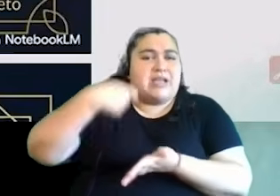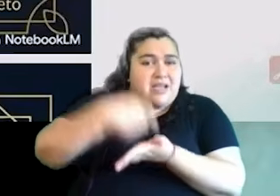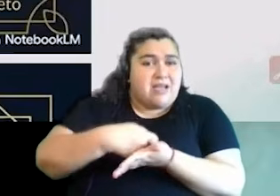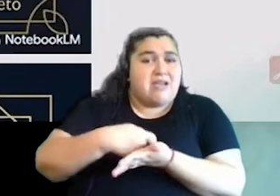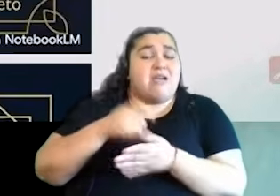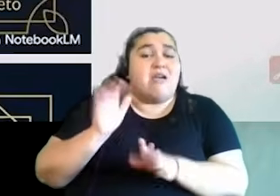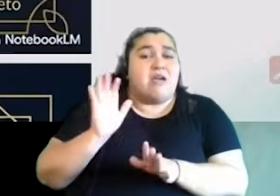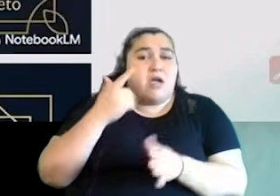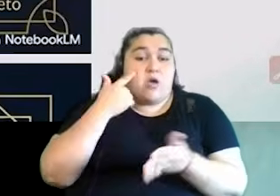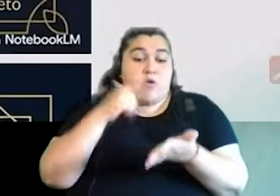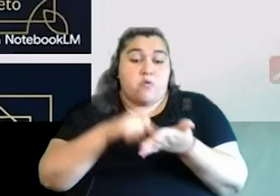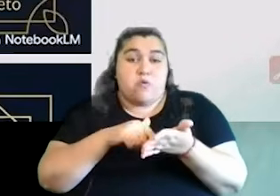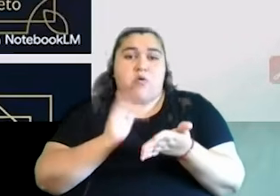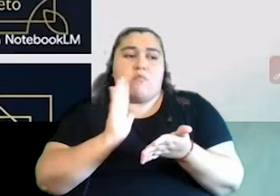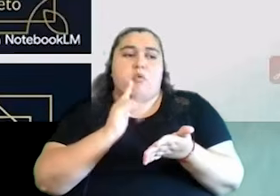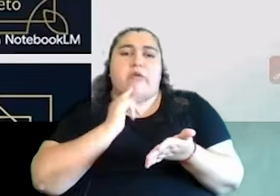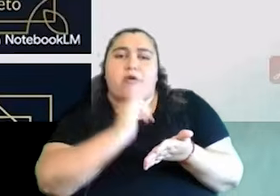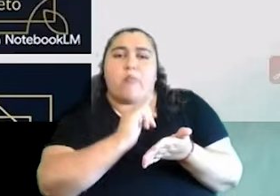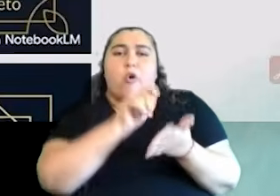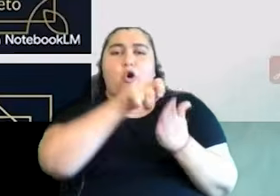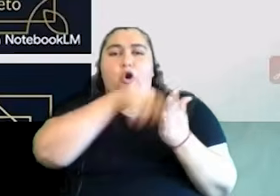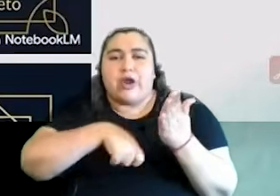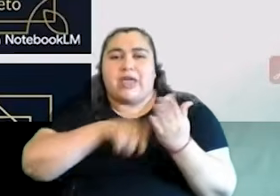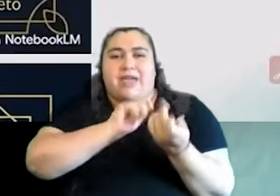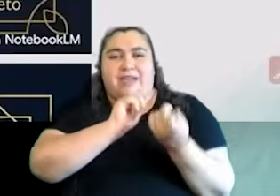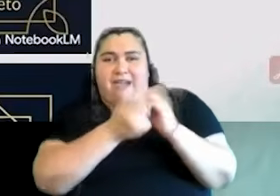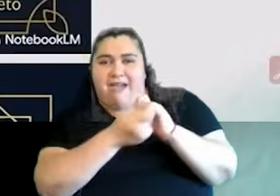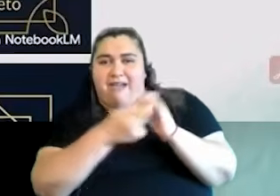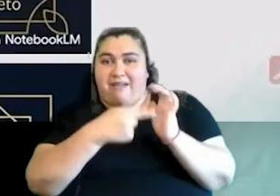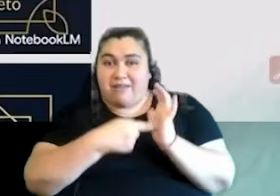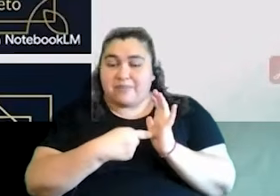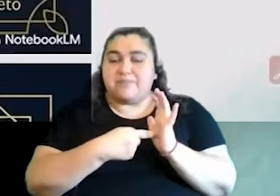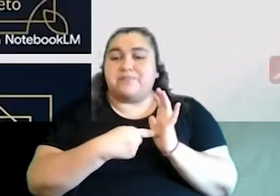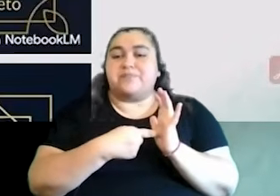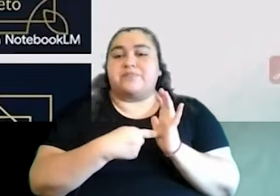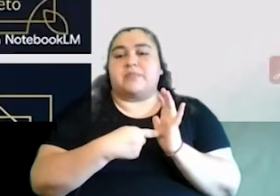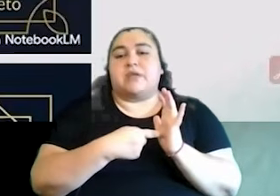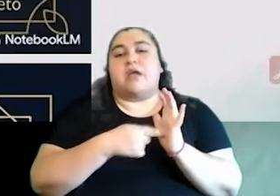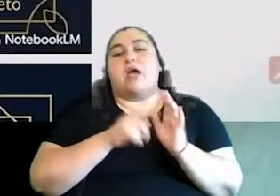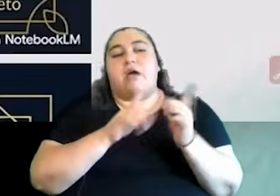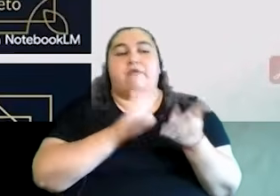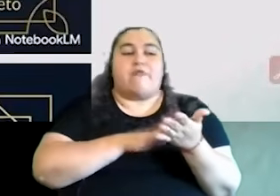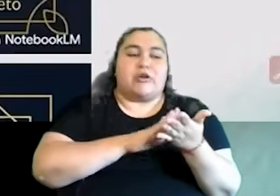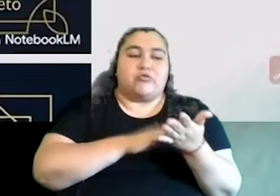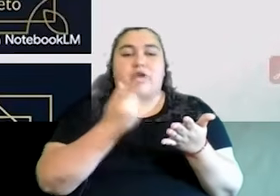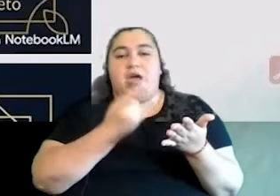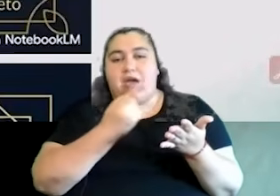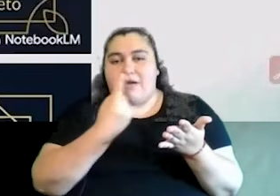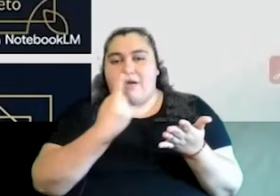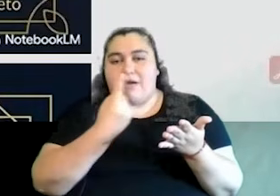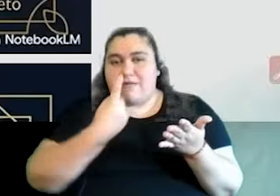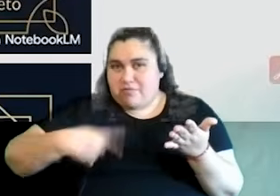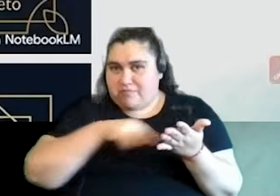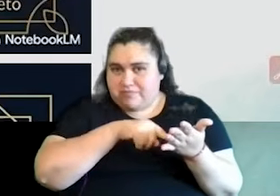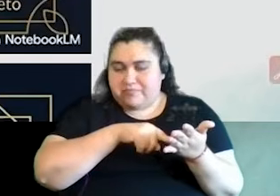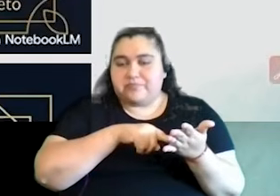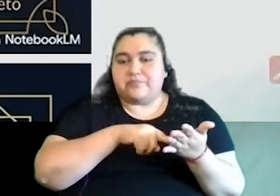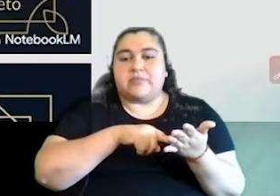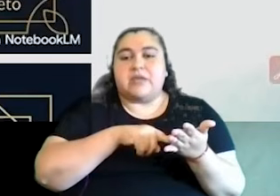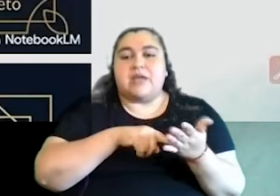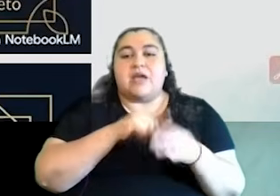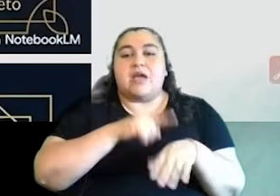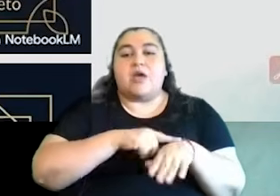en el marco de una fiscalización estas facturas apócrifas utilizadas antes de lo que sería el acto